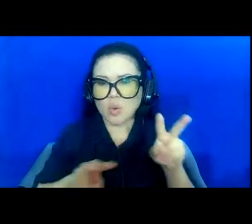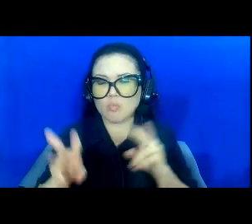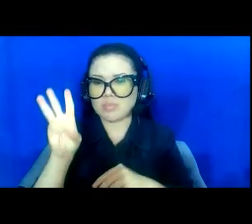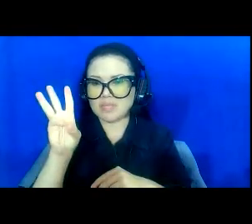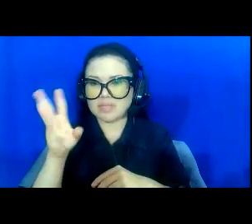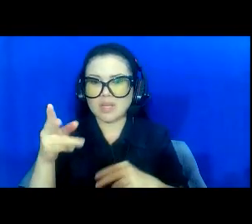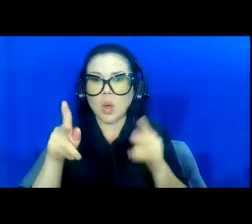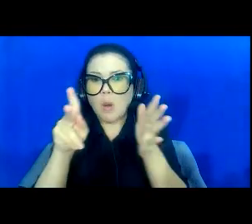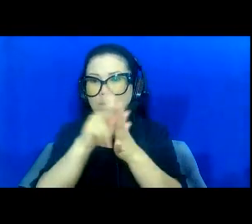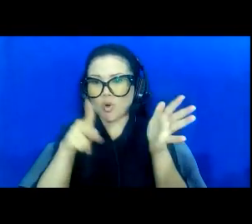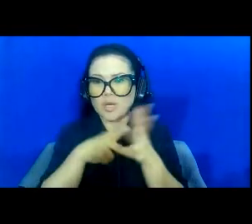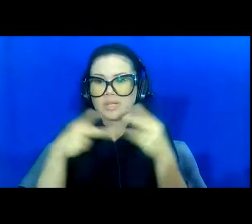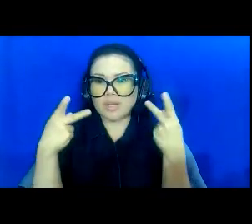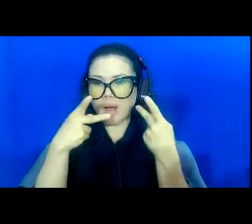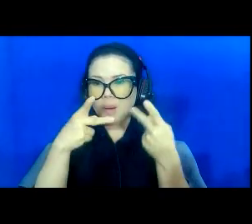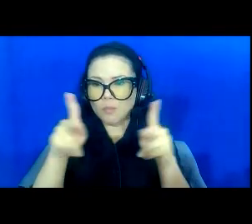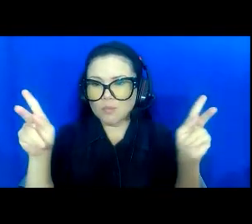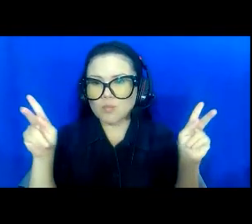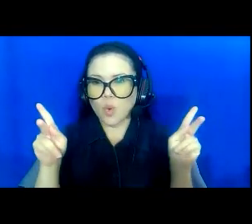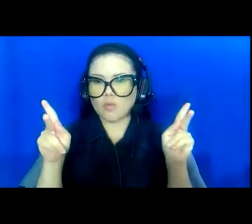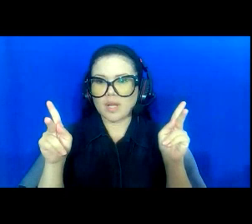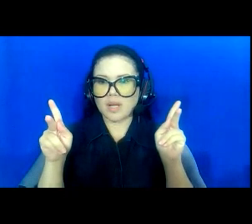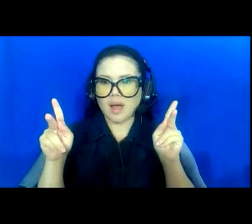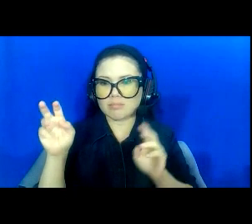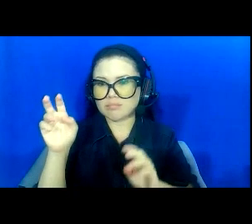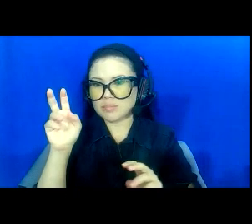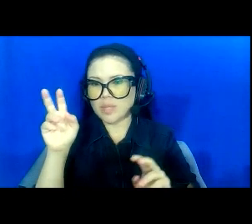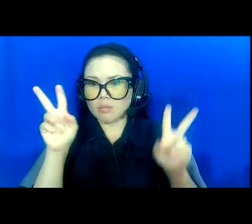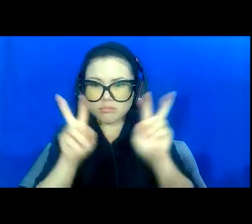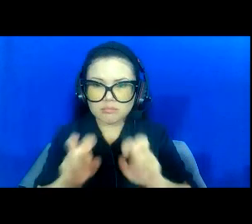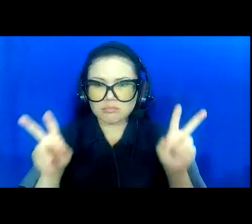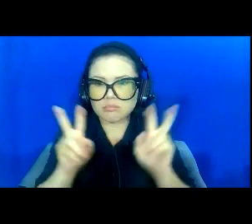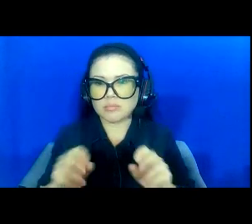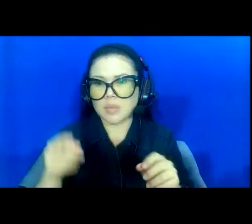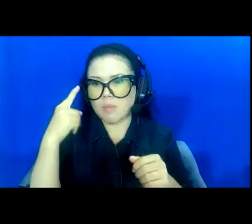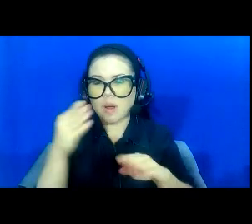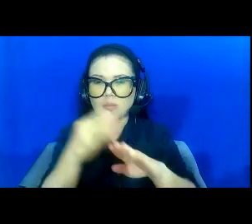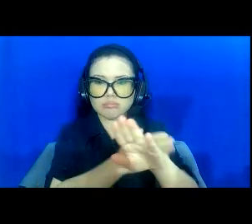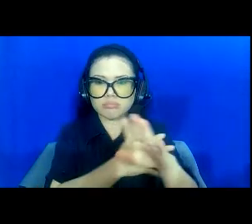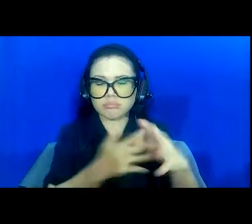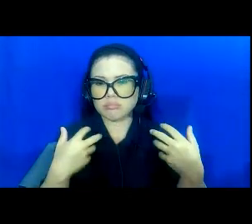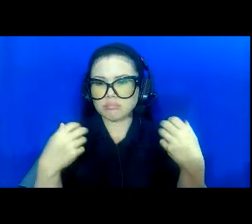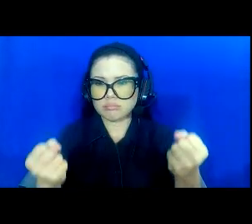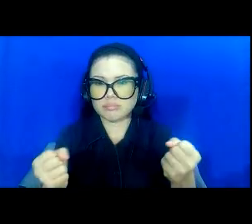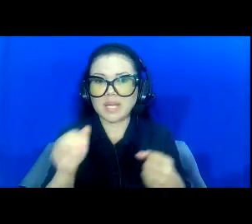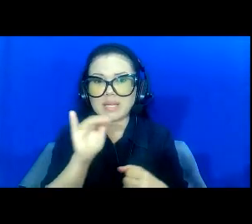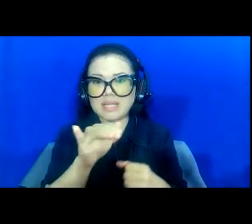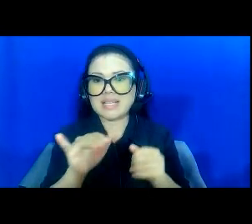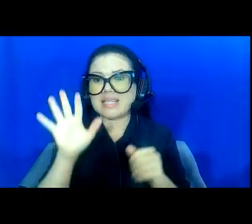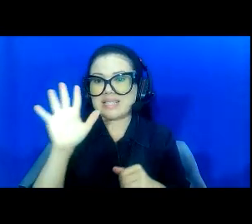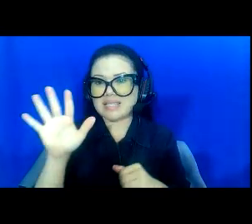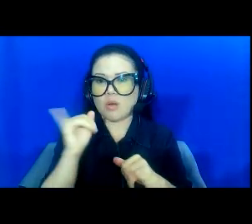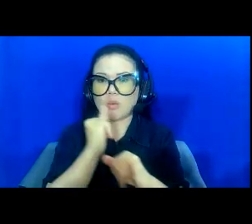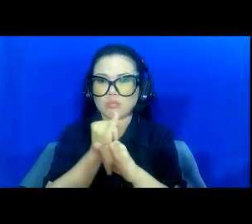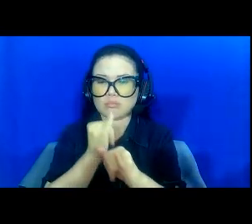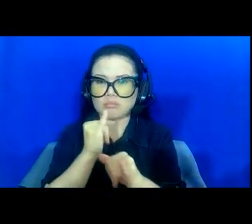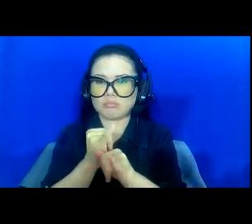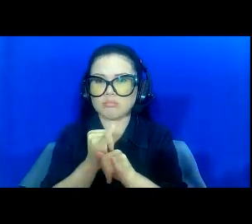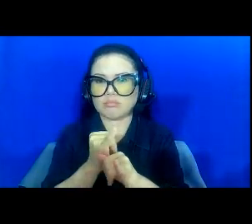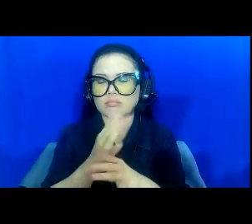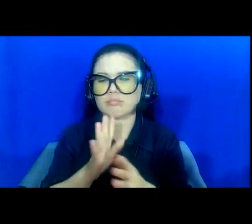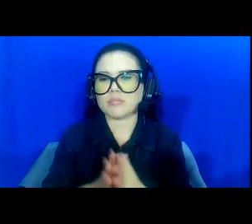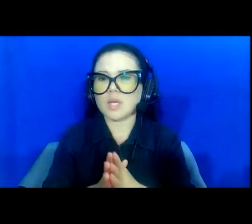pública para atender brechas de acceso a la recuperación. Entonces, la 4, donde tenemos a 5 entidades, el incremento en disponibilidad de educadores escolares. Y